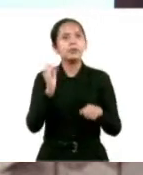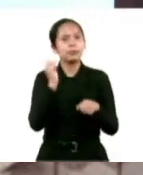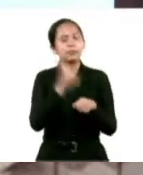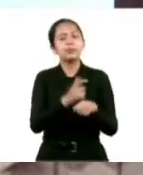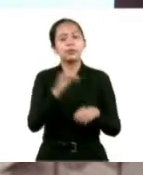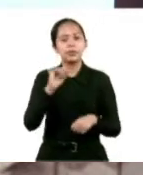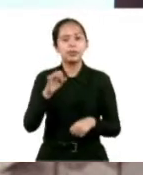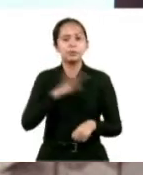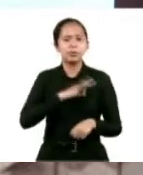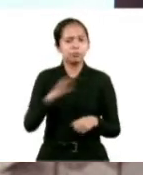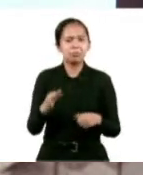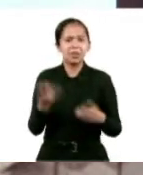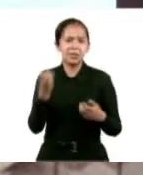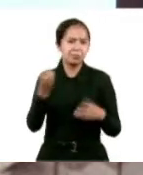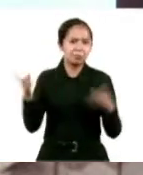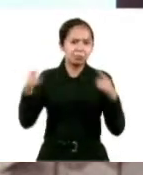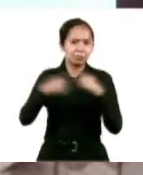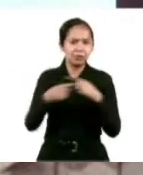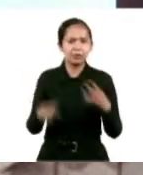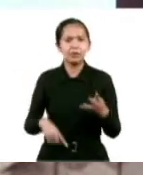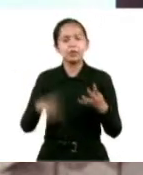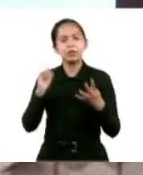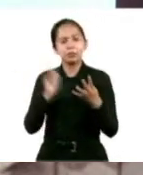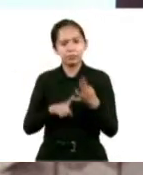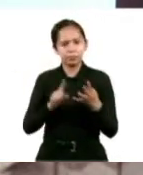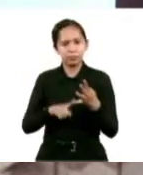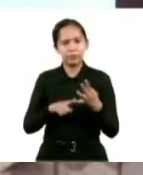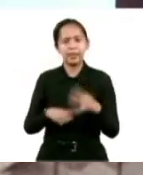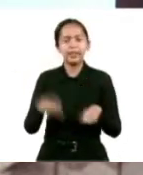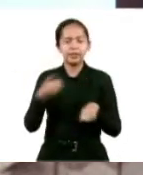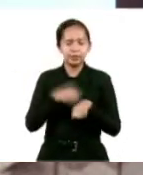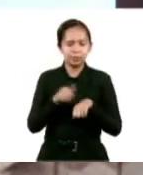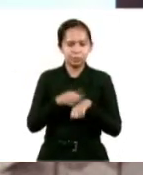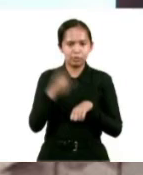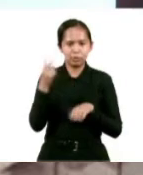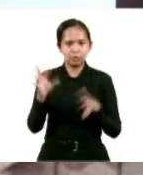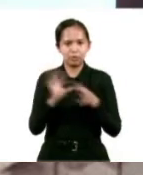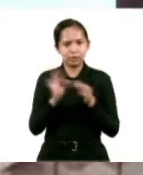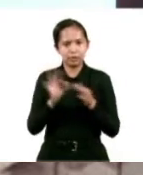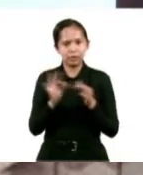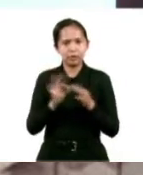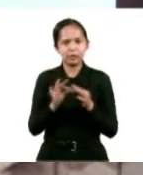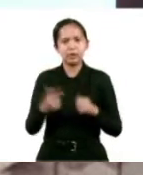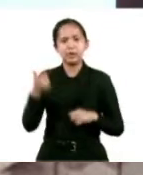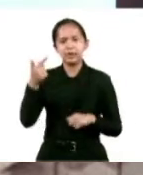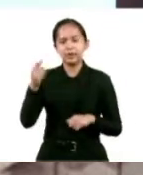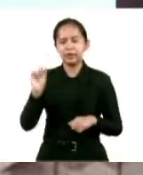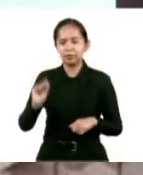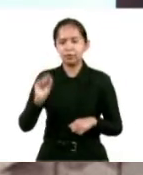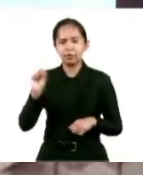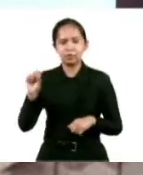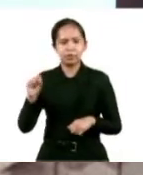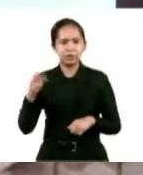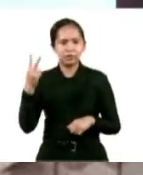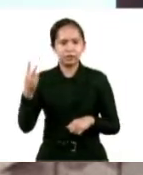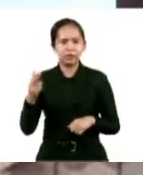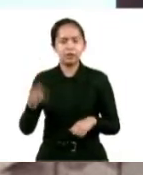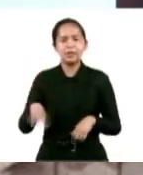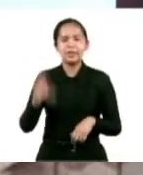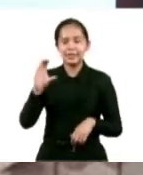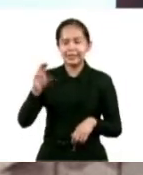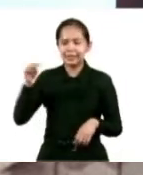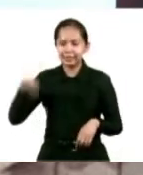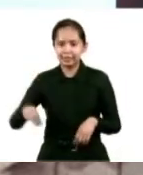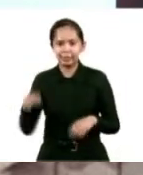número 4, en el reporte fase 2 menciona deflexiones de 7.62 centímetros que infiere